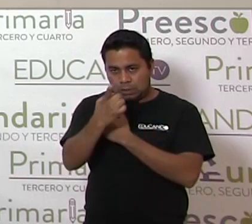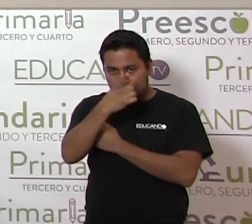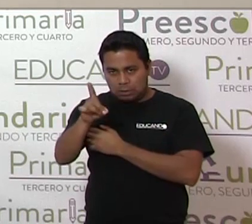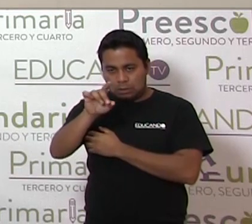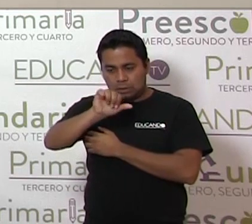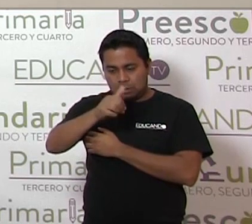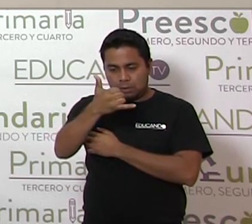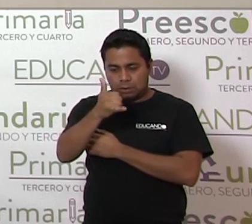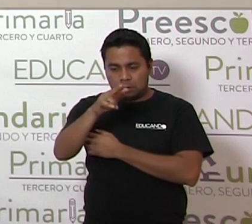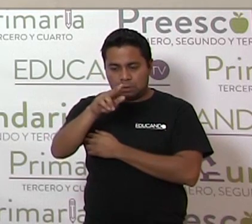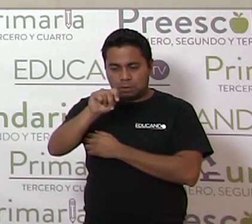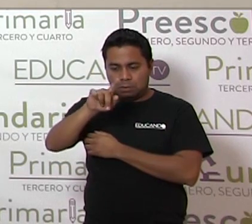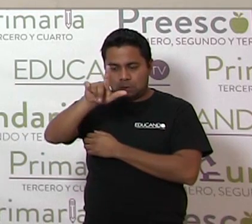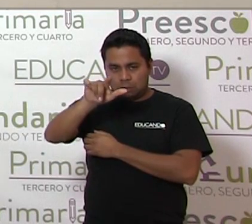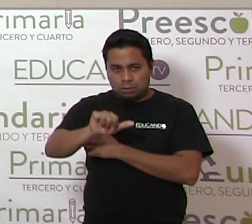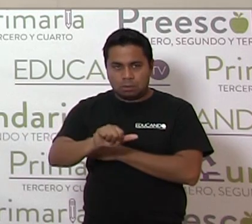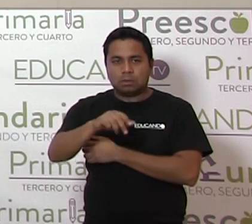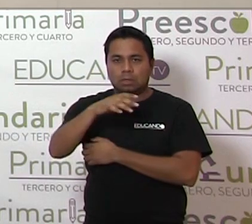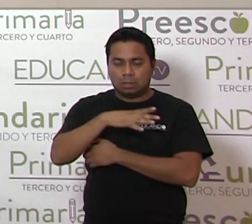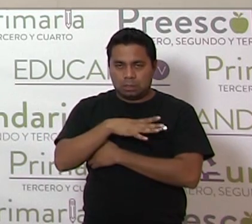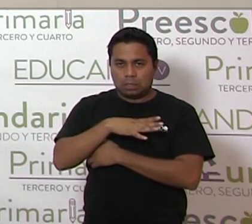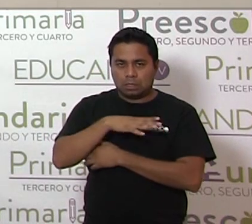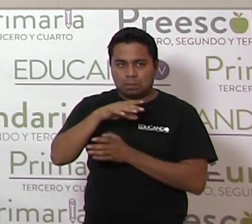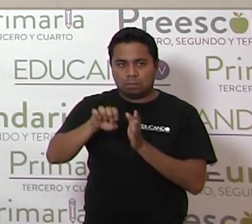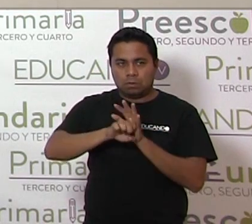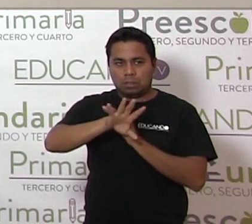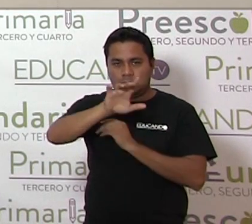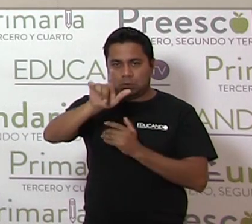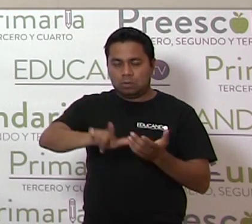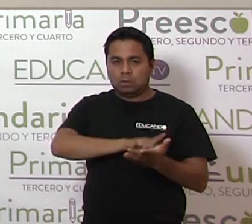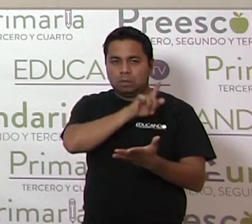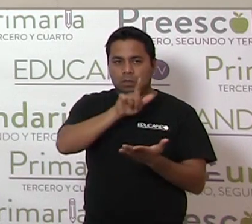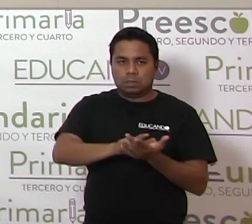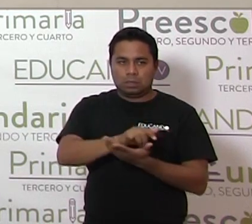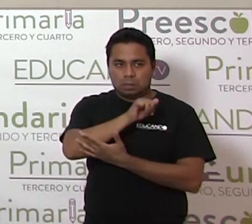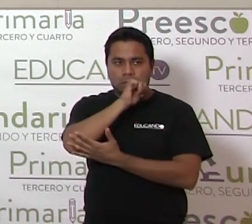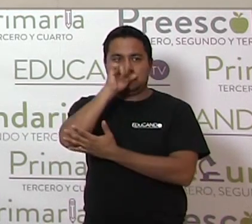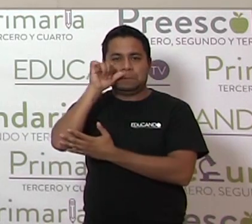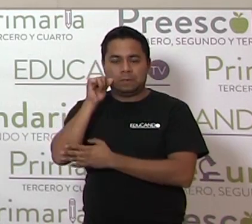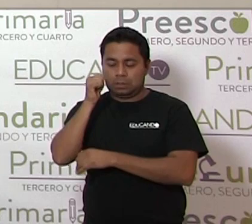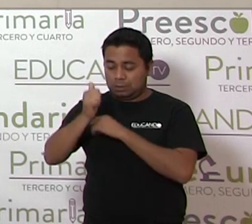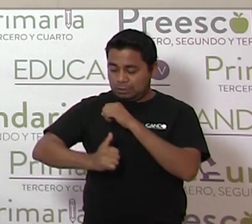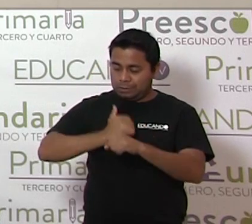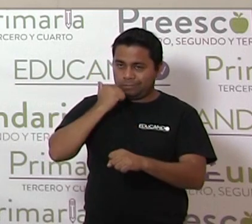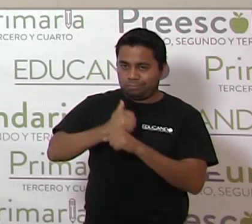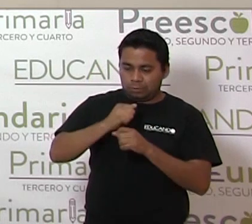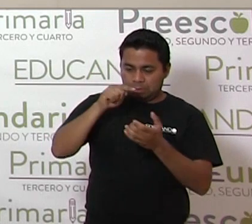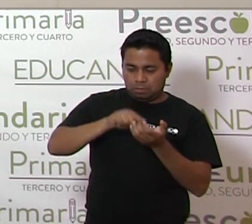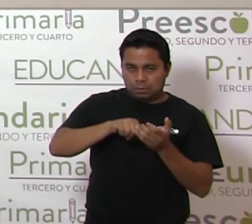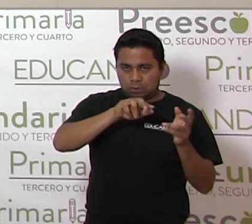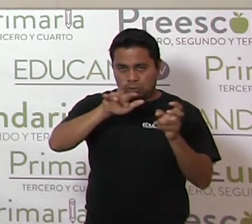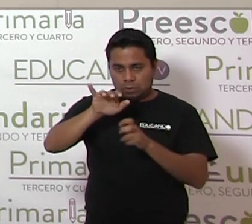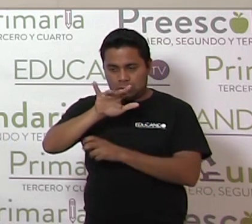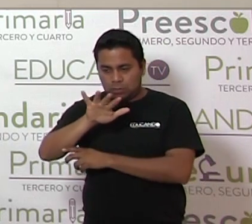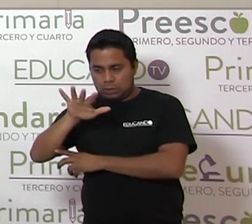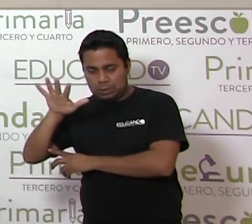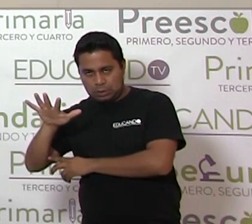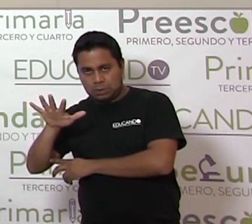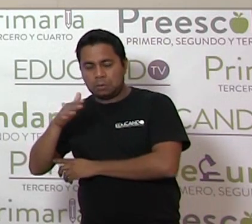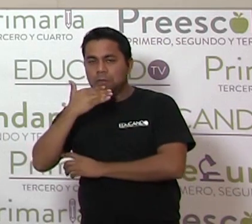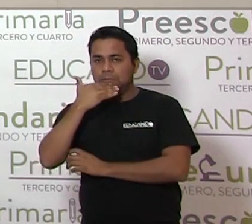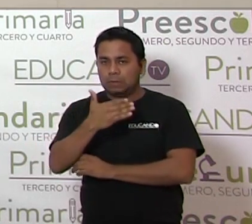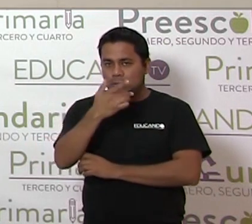Ayutla, viene que la Ley Juárez se realizó en